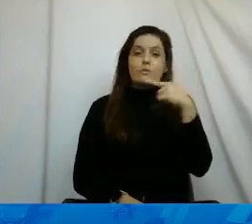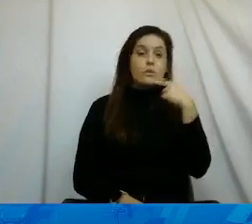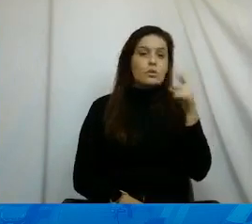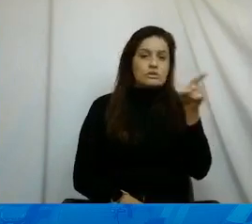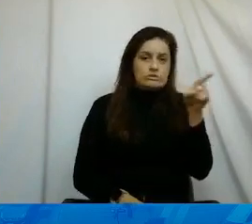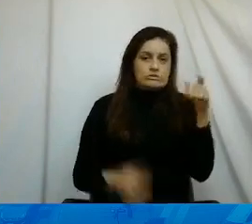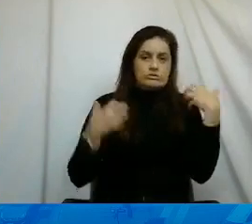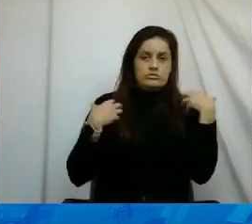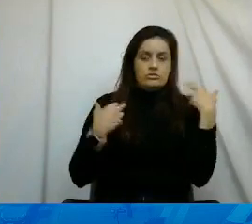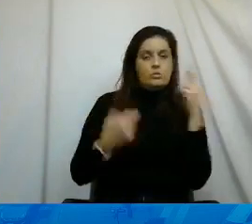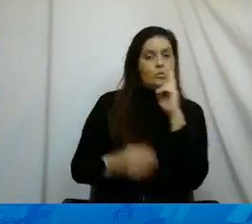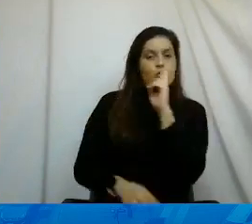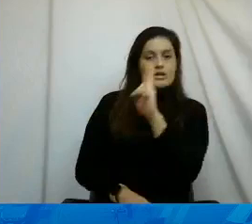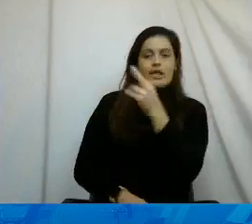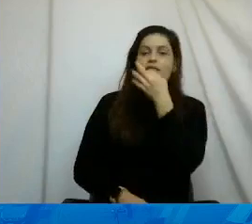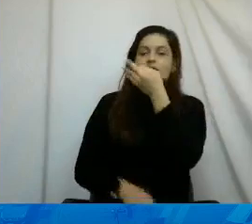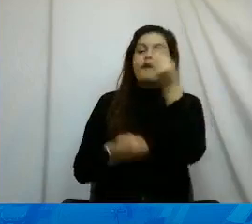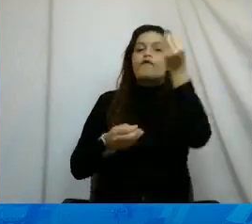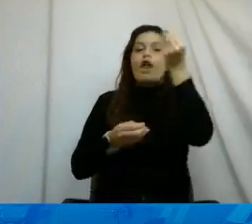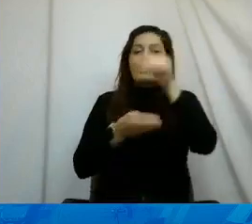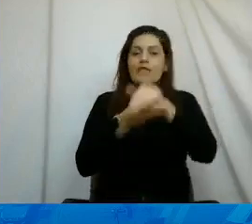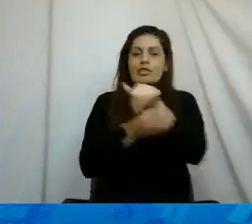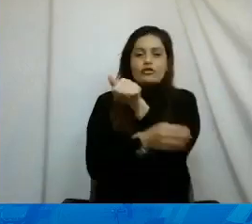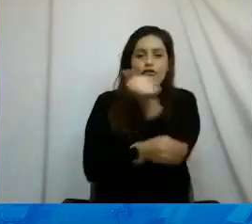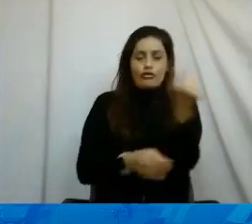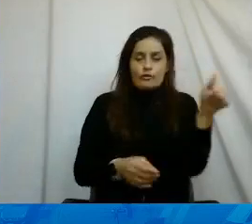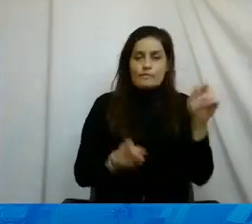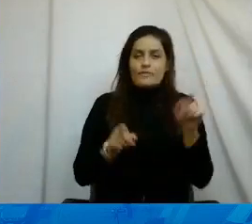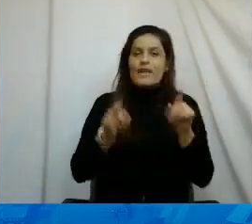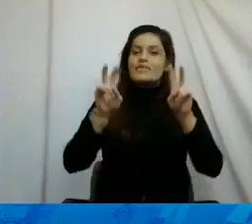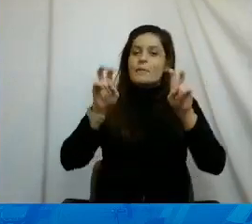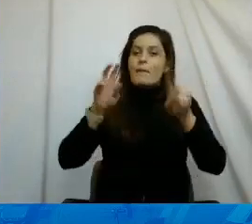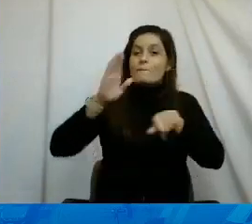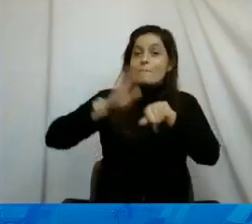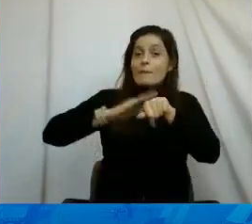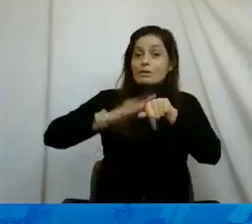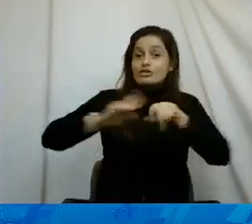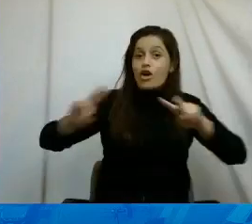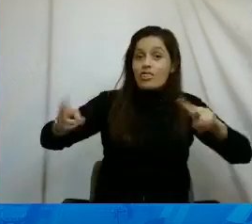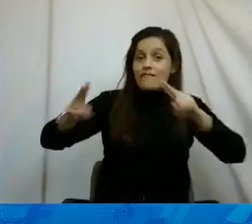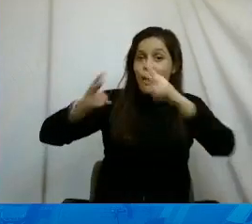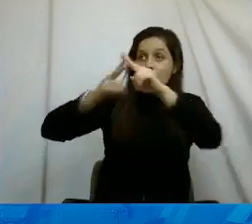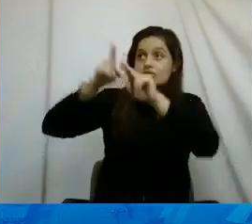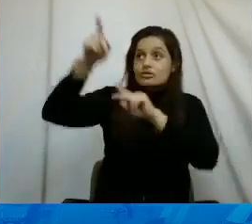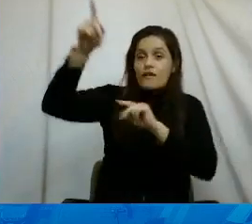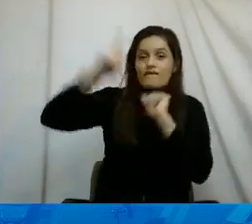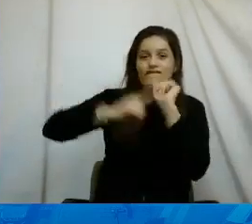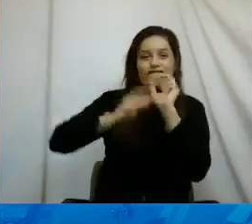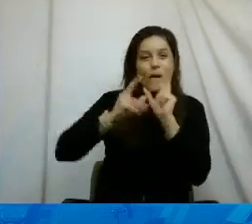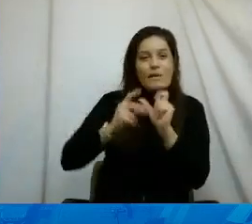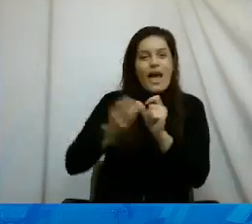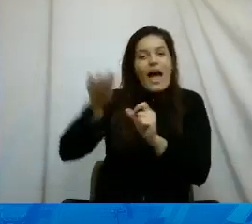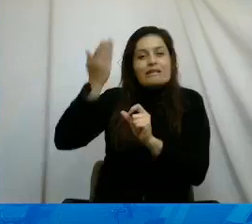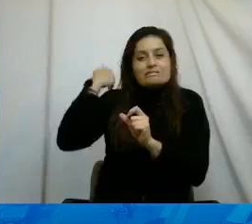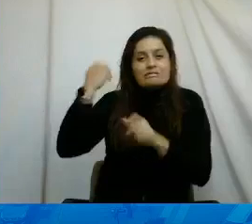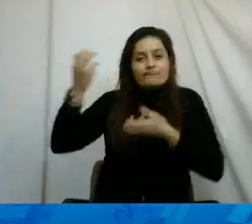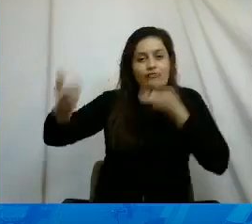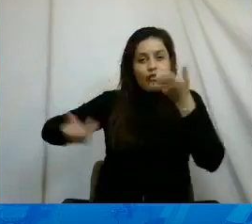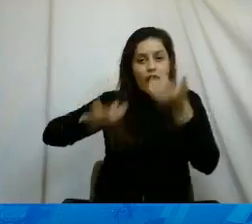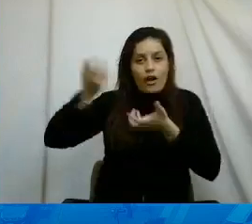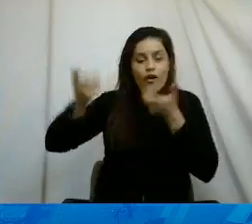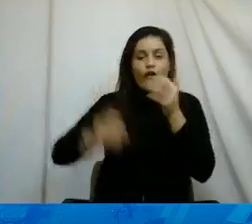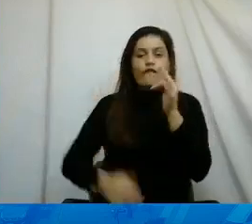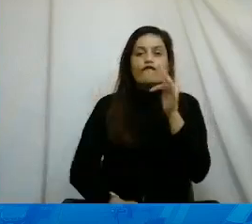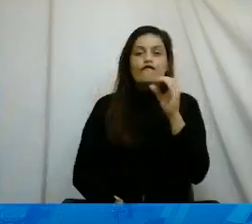Gracias. Buenas tardes a todos y a todas. En relación a los permisos de edificación de las familias afectadas en el incendio de la Foresta, comentarle que